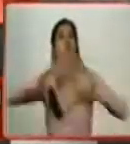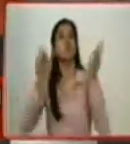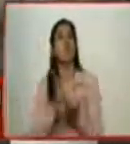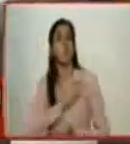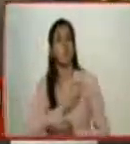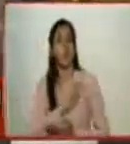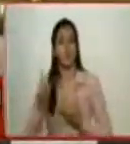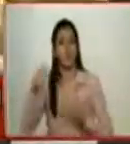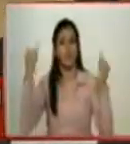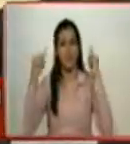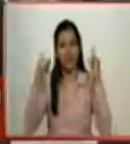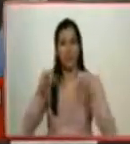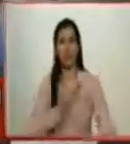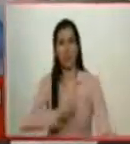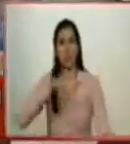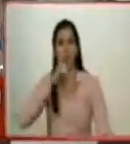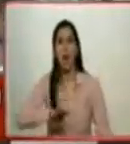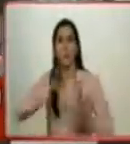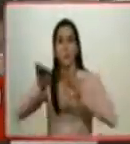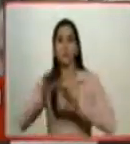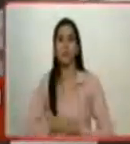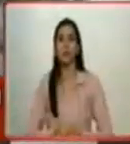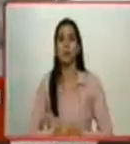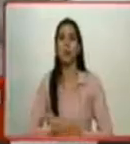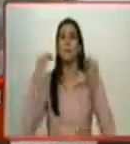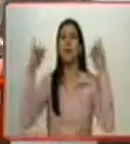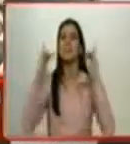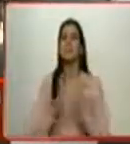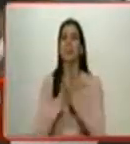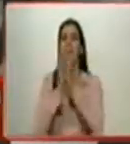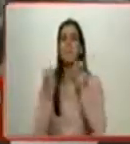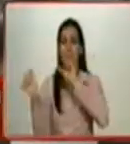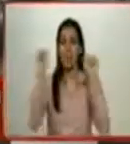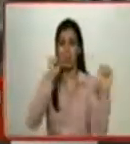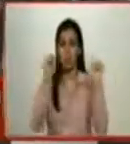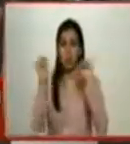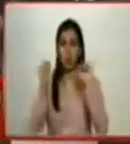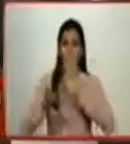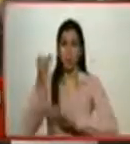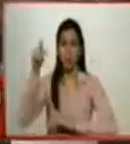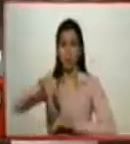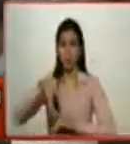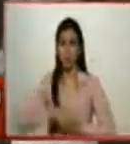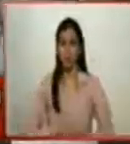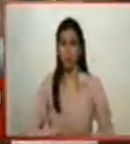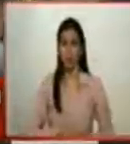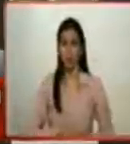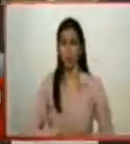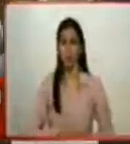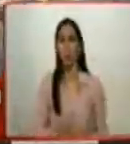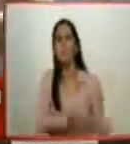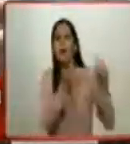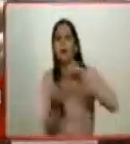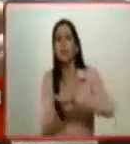el presidente Nicolás Maduro está apoyando la parranda de San Pedro, y sacamos hoy, inauguramos, hicimos el